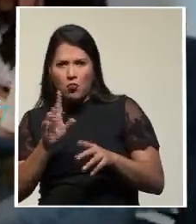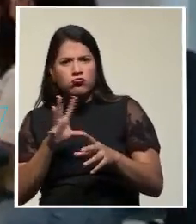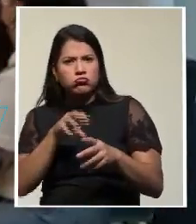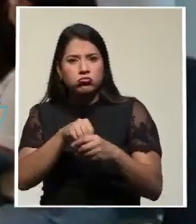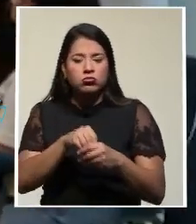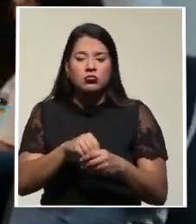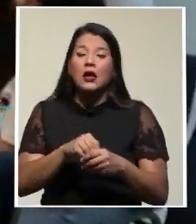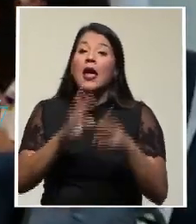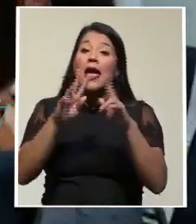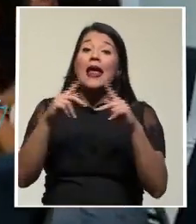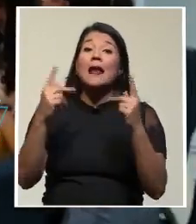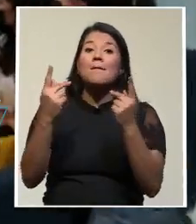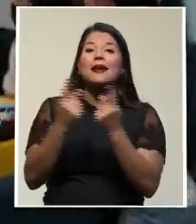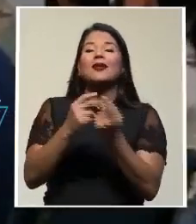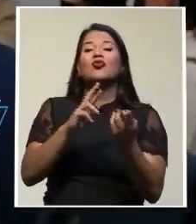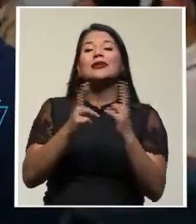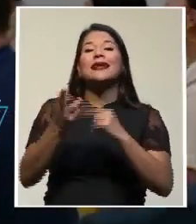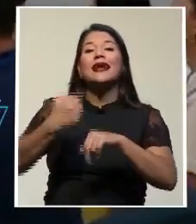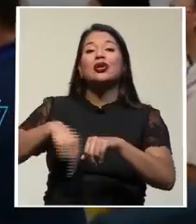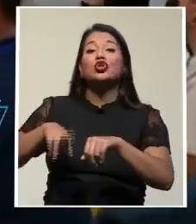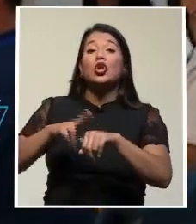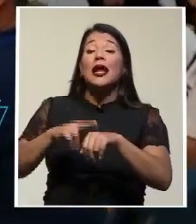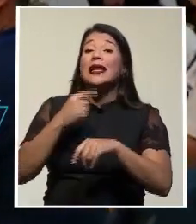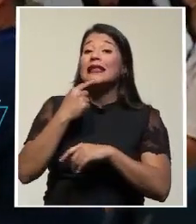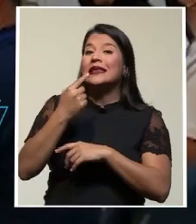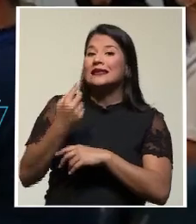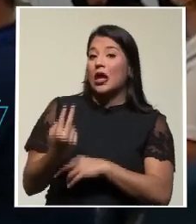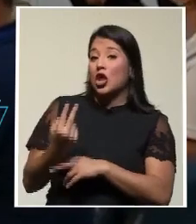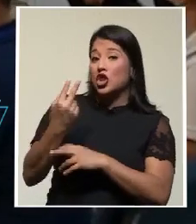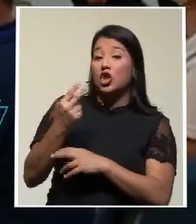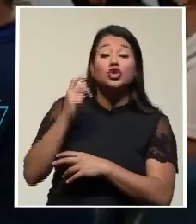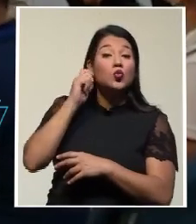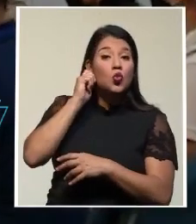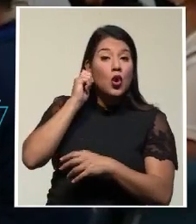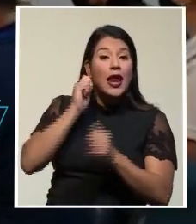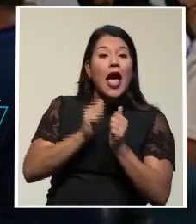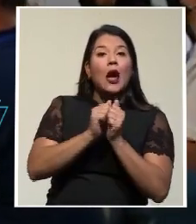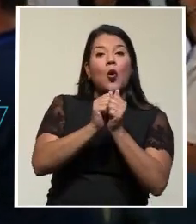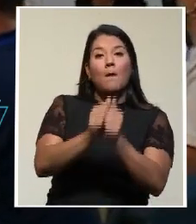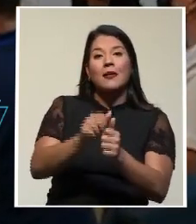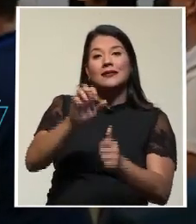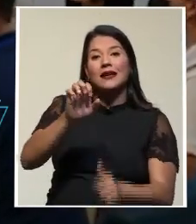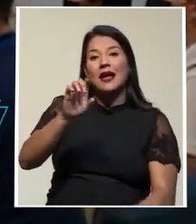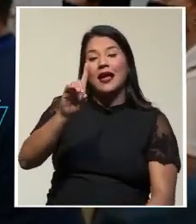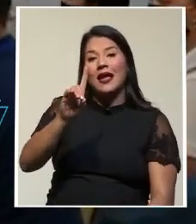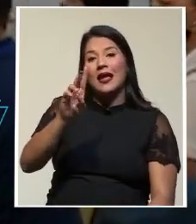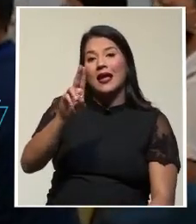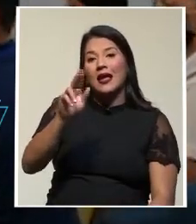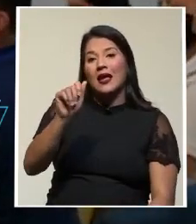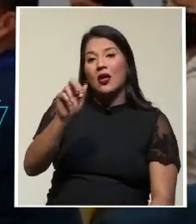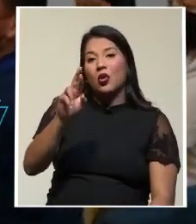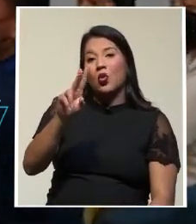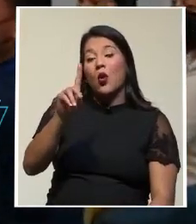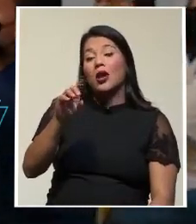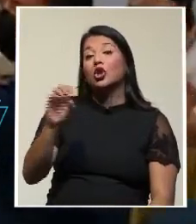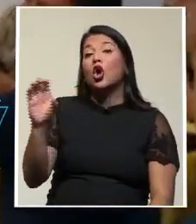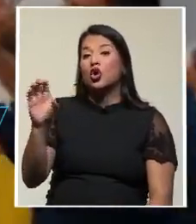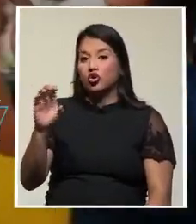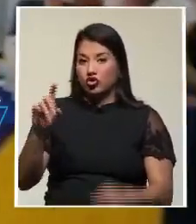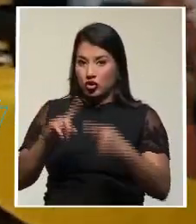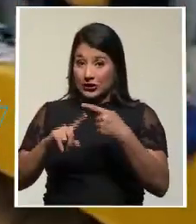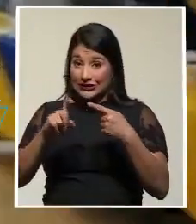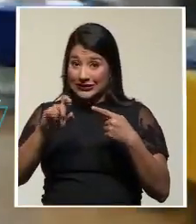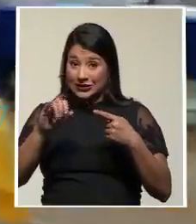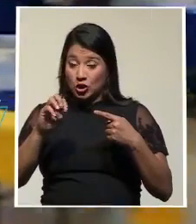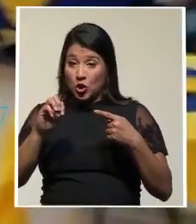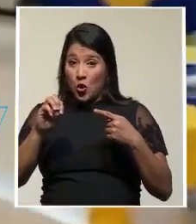se ratificó que 2 mujeres acompañarán a Eduardo Krushan en la fórmula presidencial. Se trata de Xiomara Rodríguez, hoy compañera